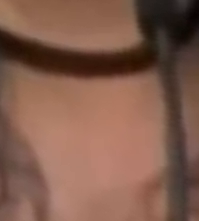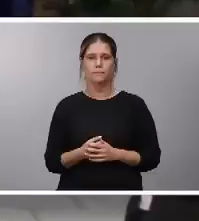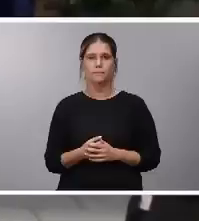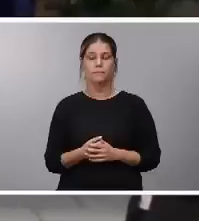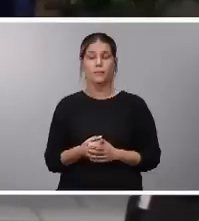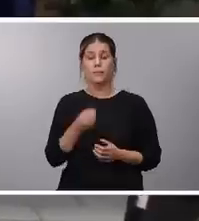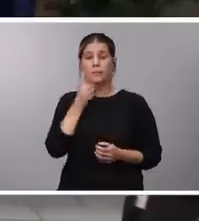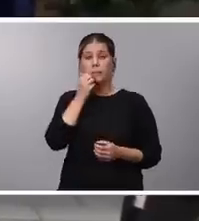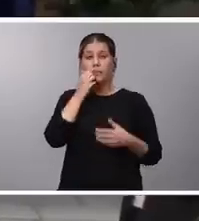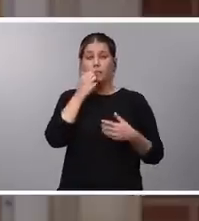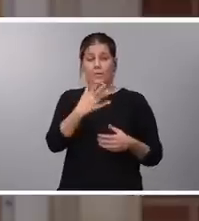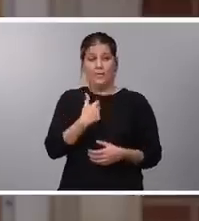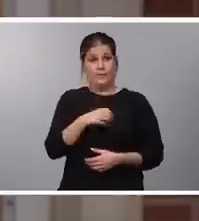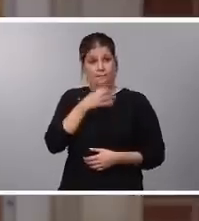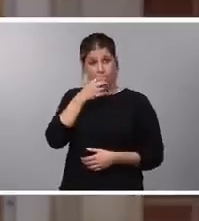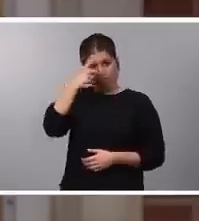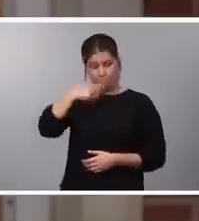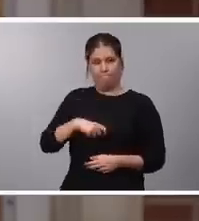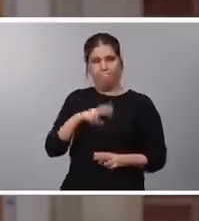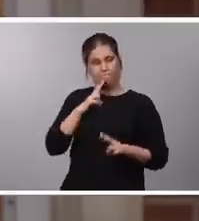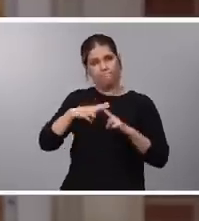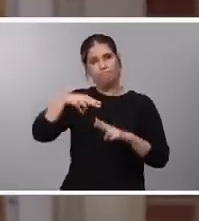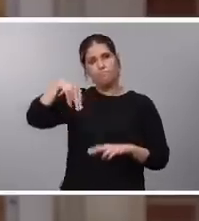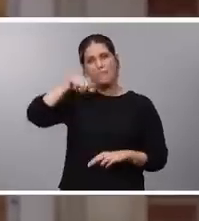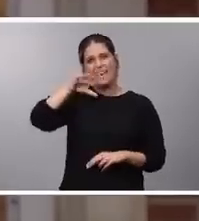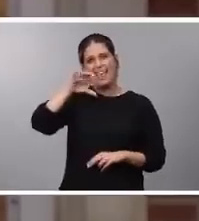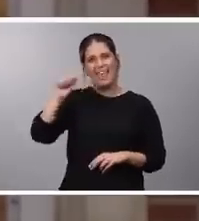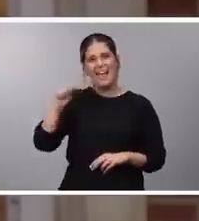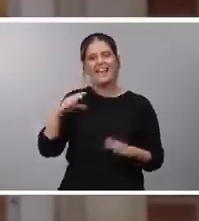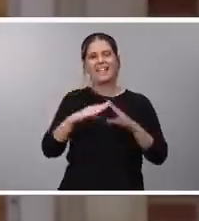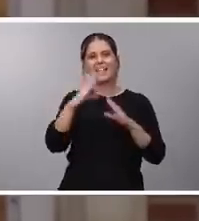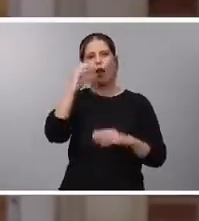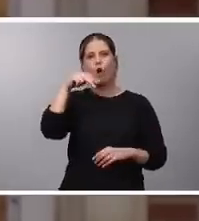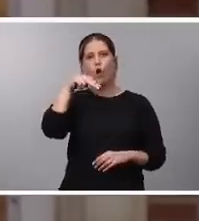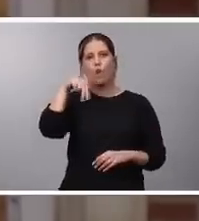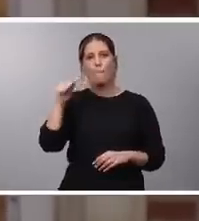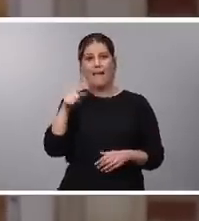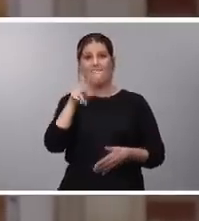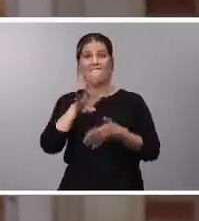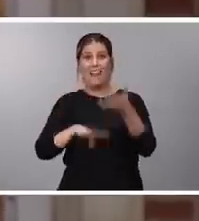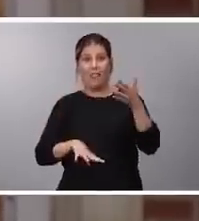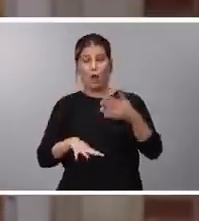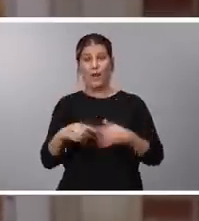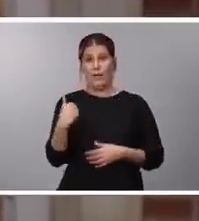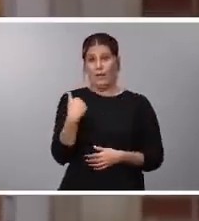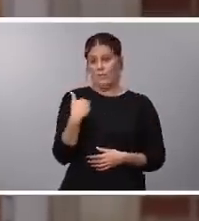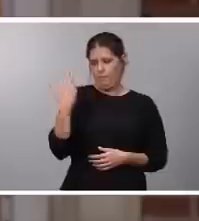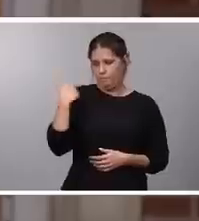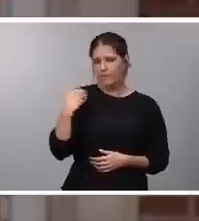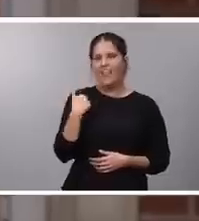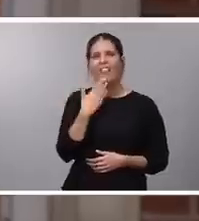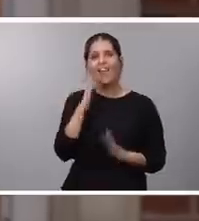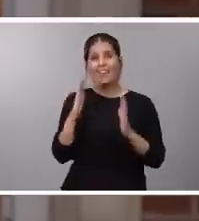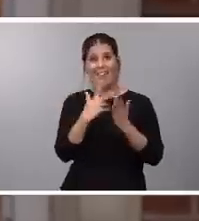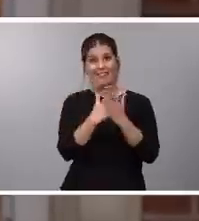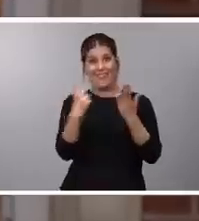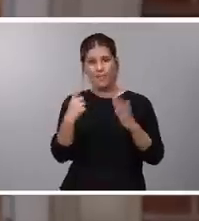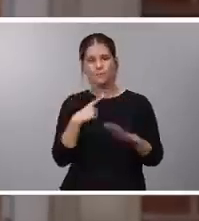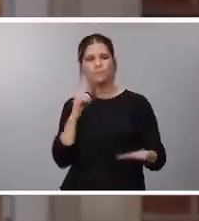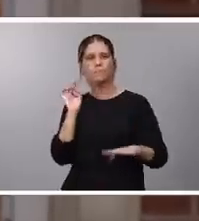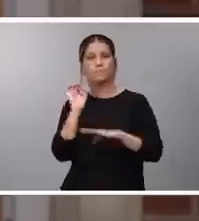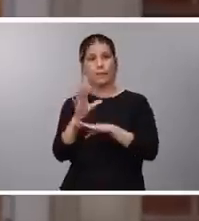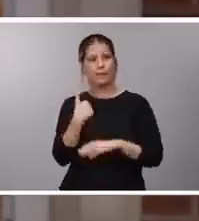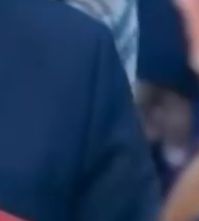similar pero espera porque la de la niña es anciano y va a ser la única casualidad ya que el acto contó por supuesto con su grieta particular hablando sobre el cambio cromático